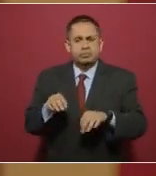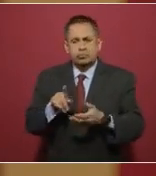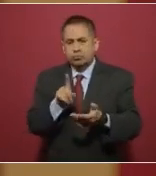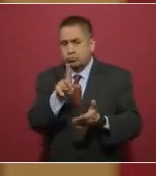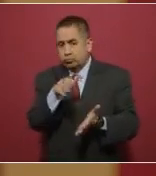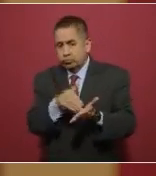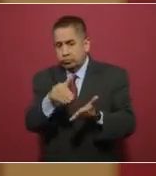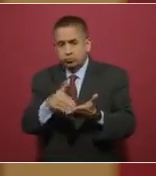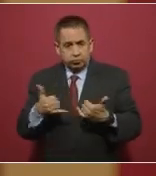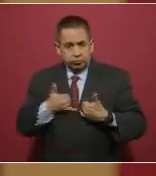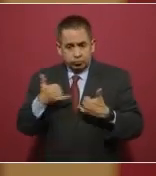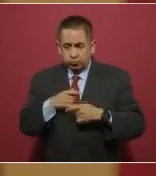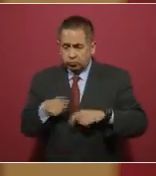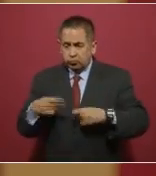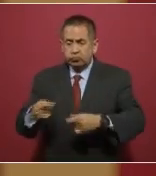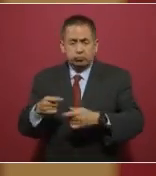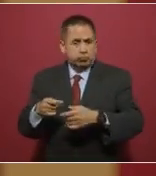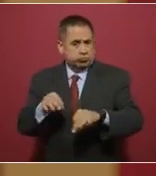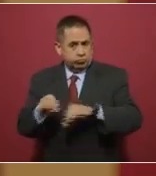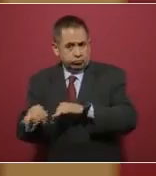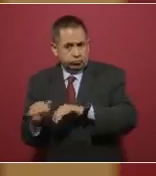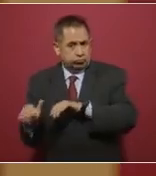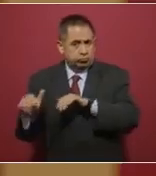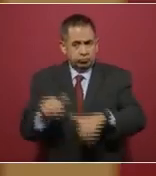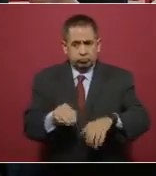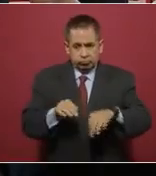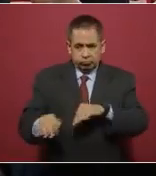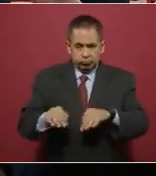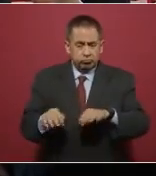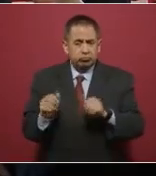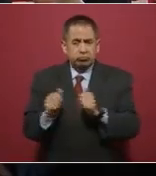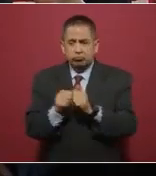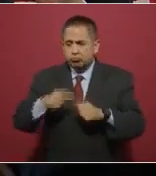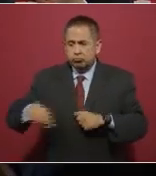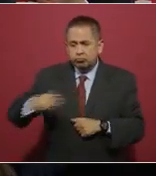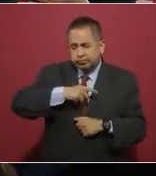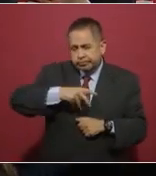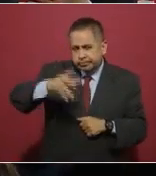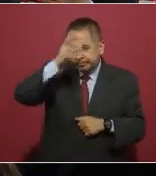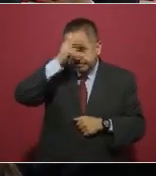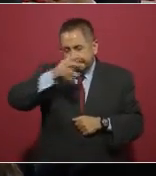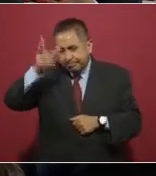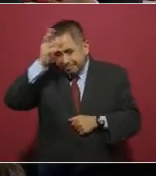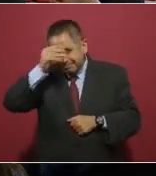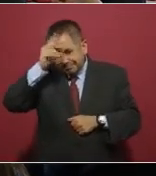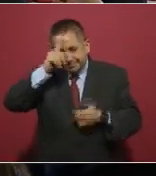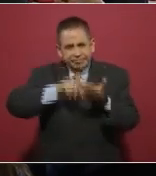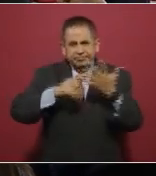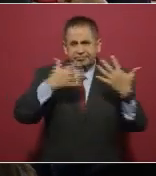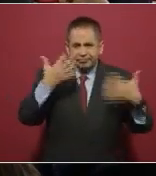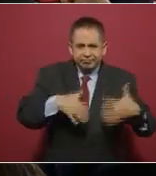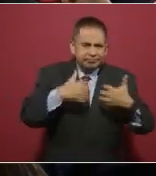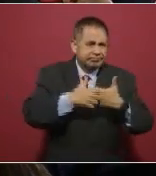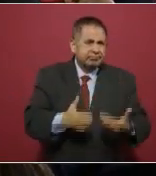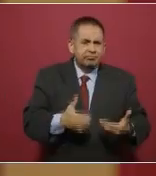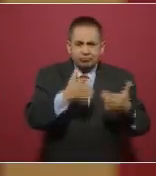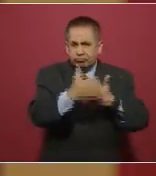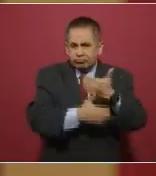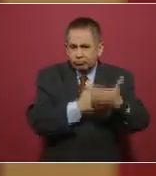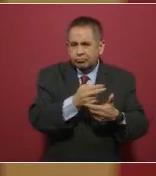millón de jóvenes que van a trabajar como aprendices en empresas, en